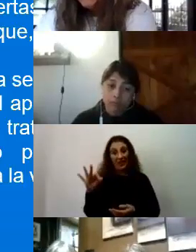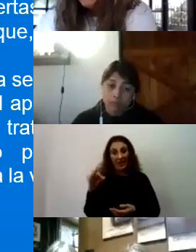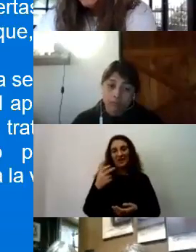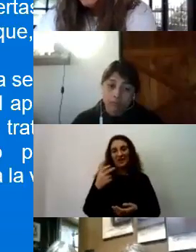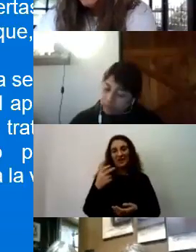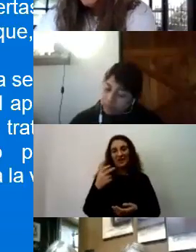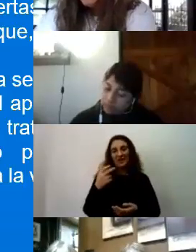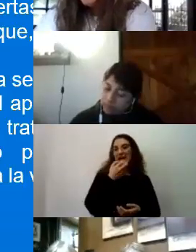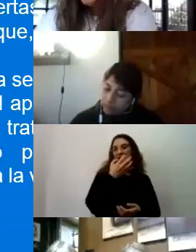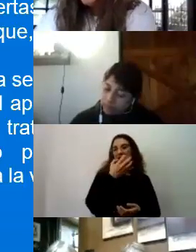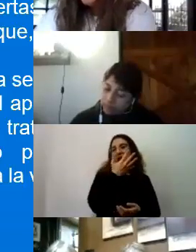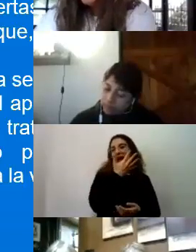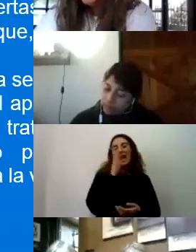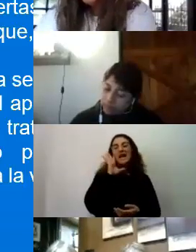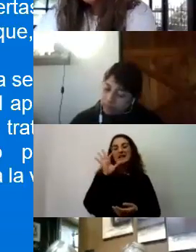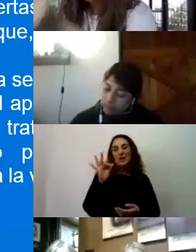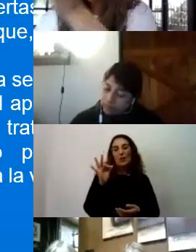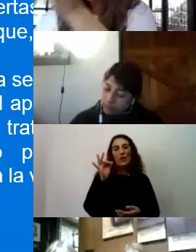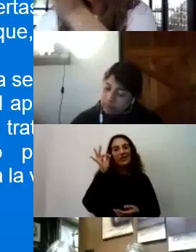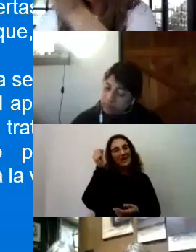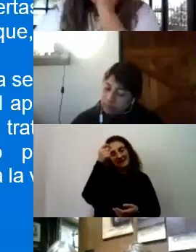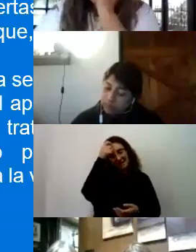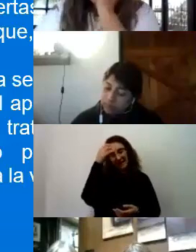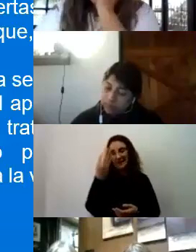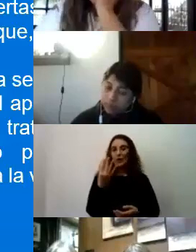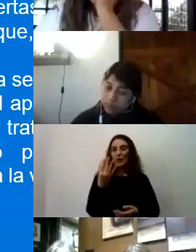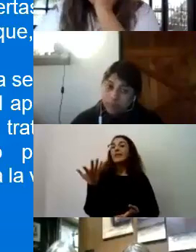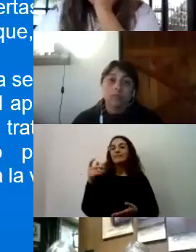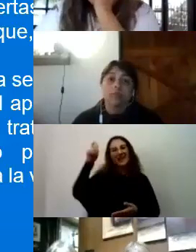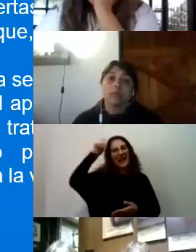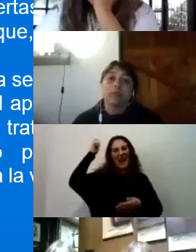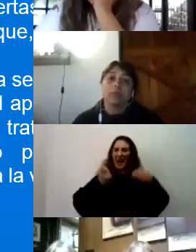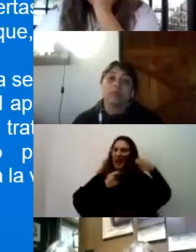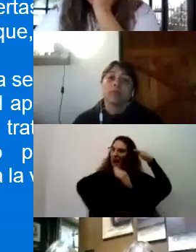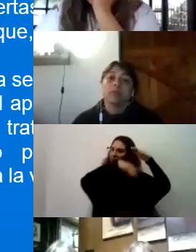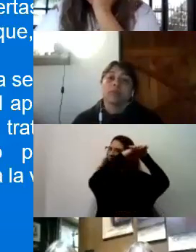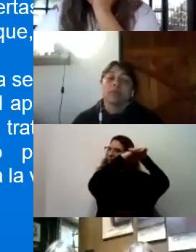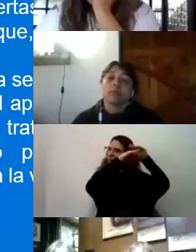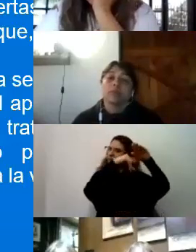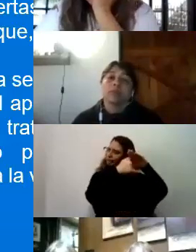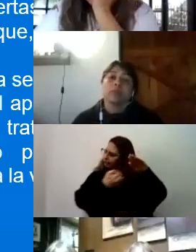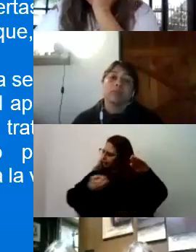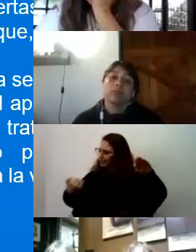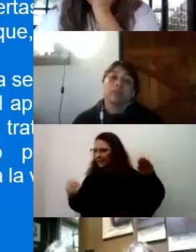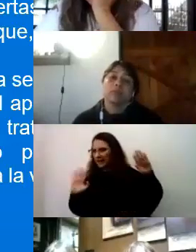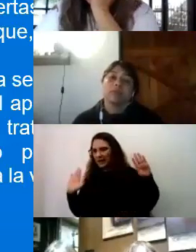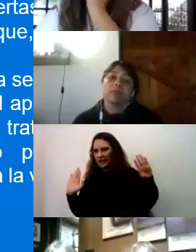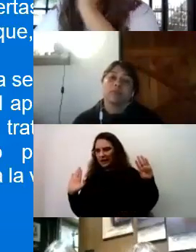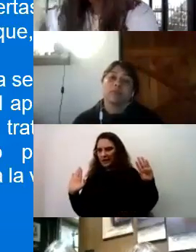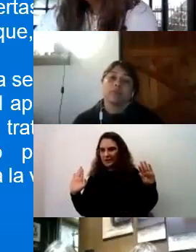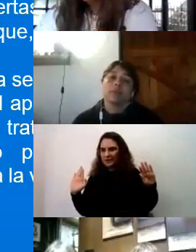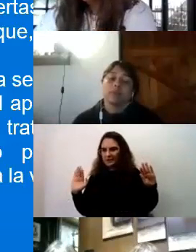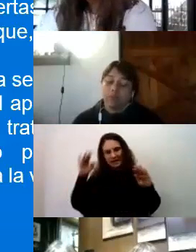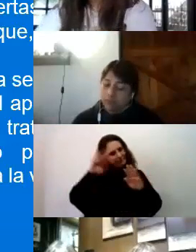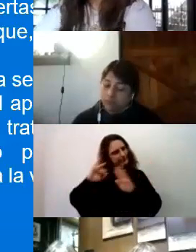3069 y 5064. La Corte se exceptuó de esta regla de la teoría de la cuestión abstracta. Sin